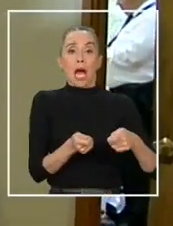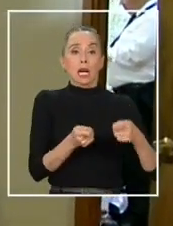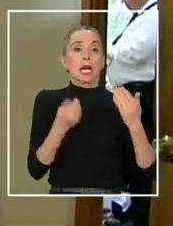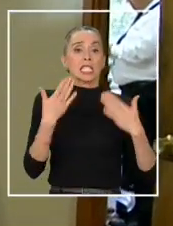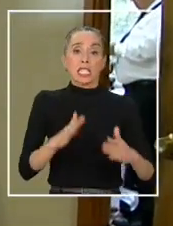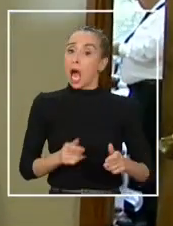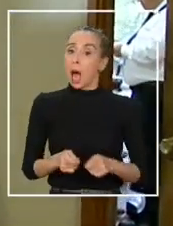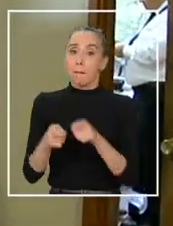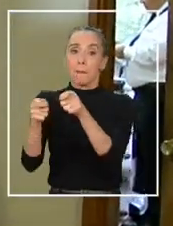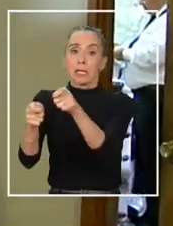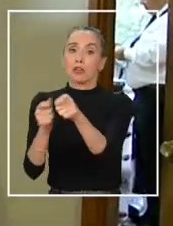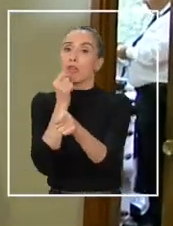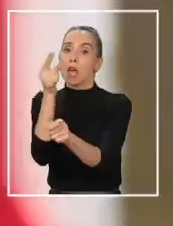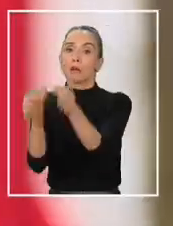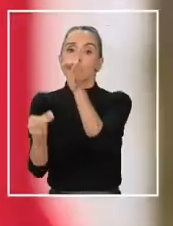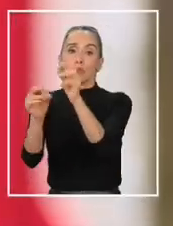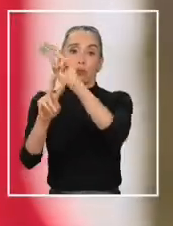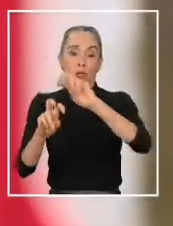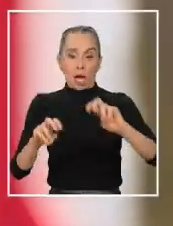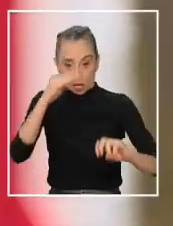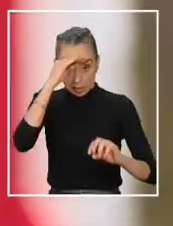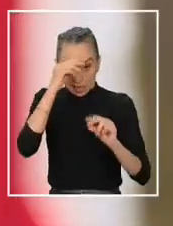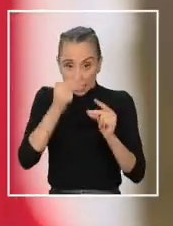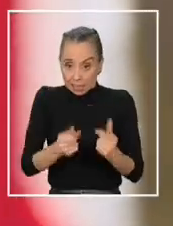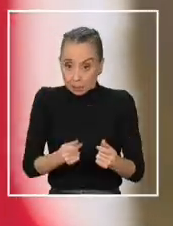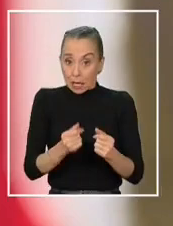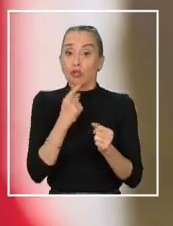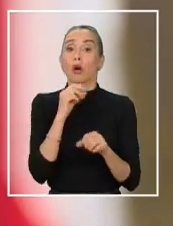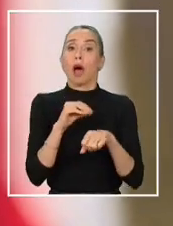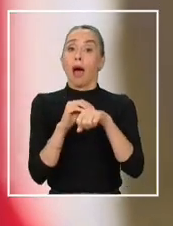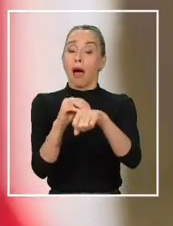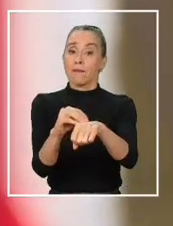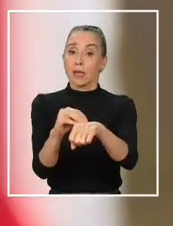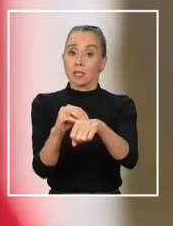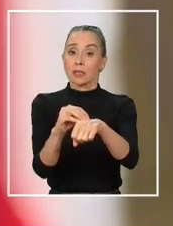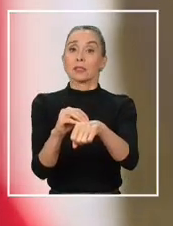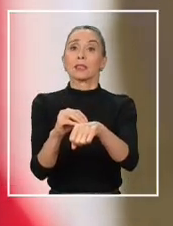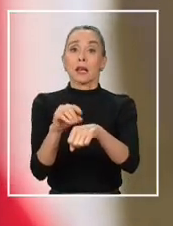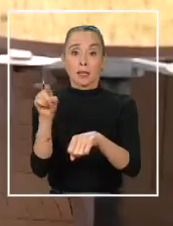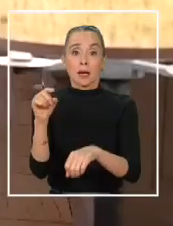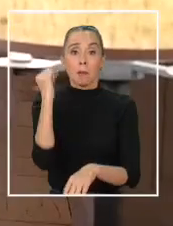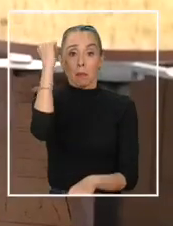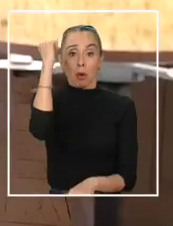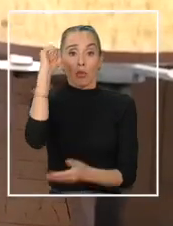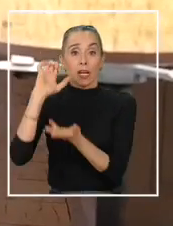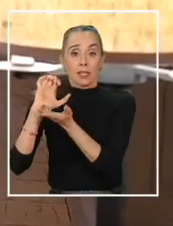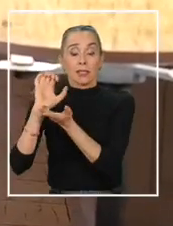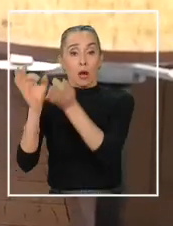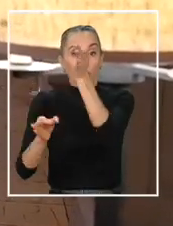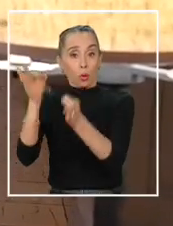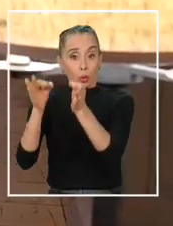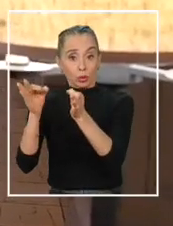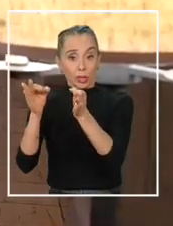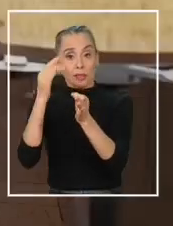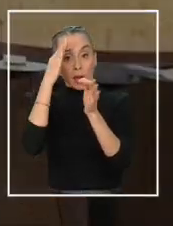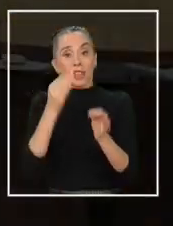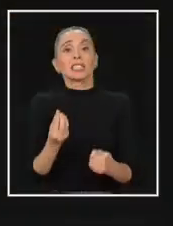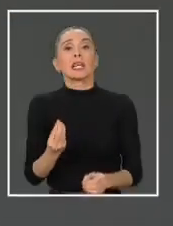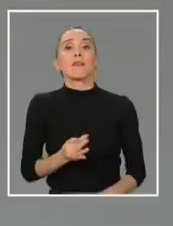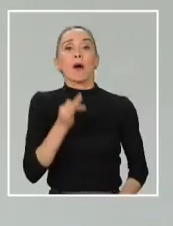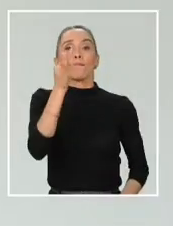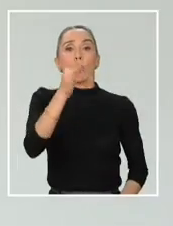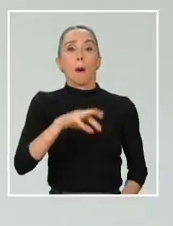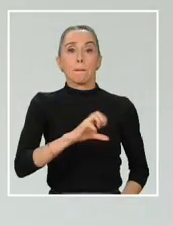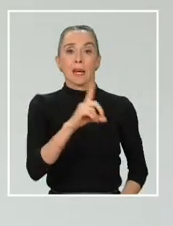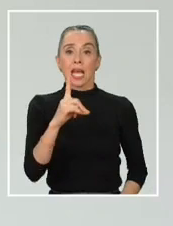ya está en curso y que por esto expertos advierten que tendrá que ser ese poder del Estado el que defina el futuro de Mellado.